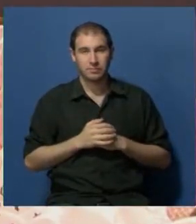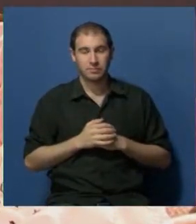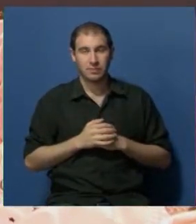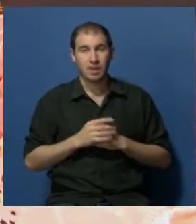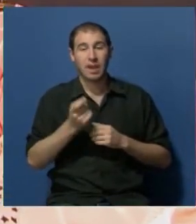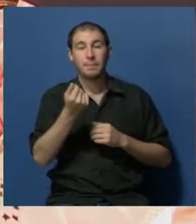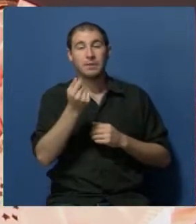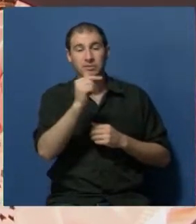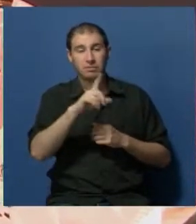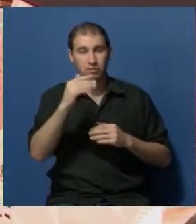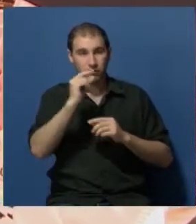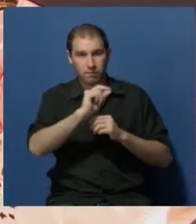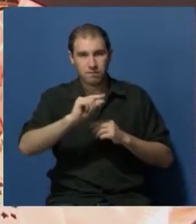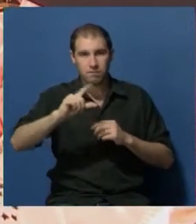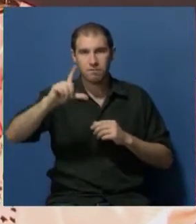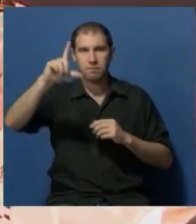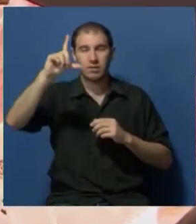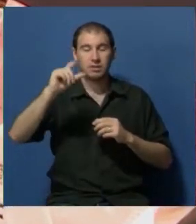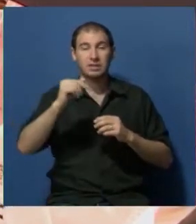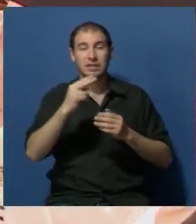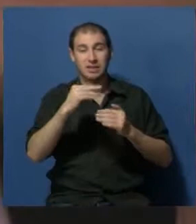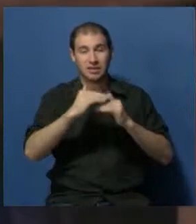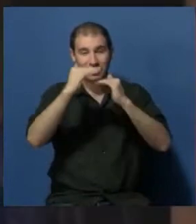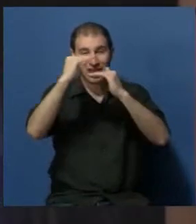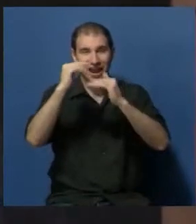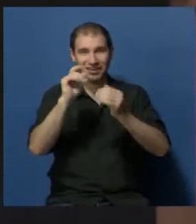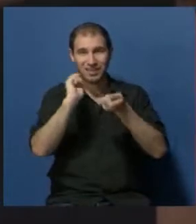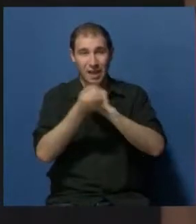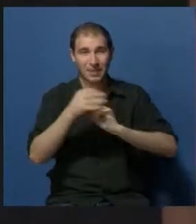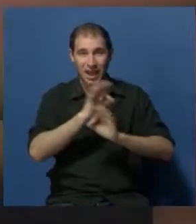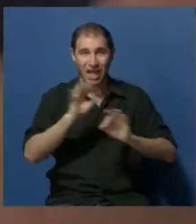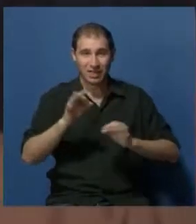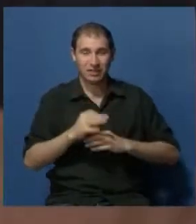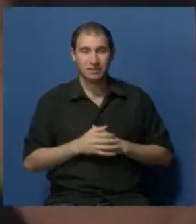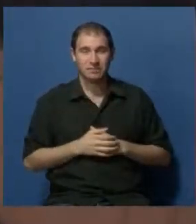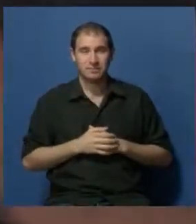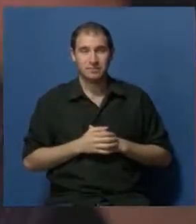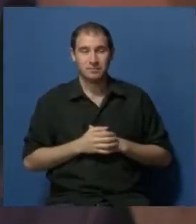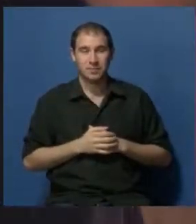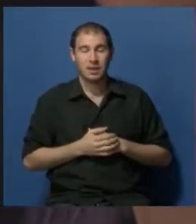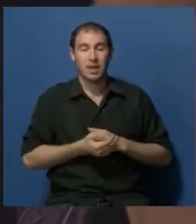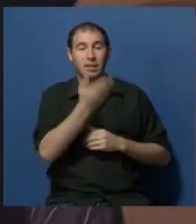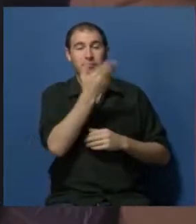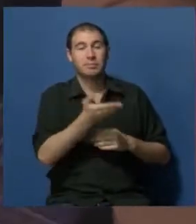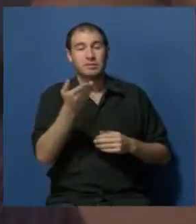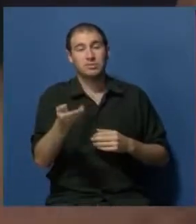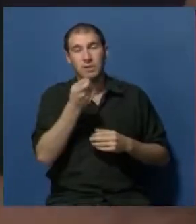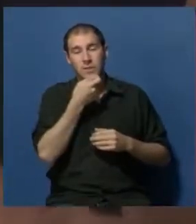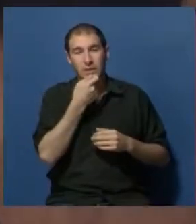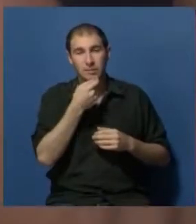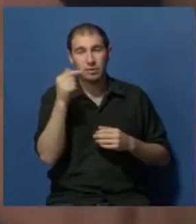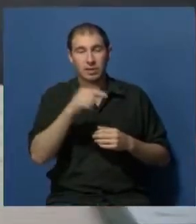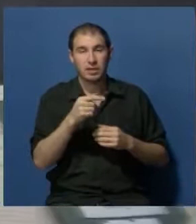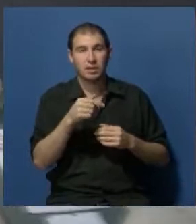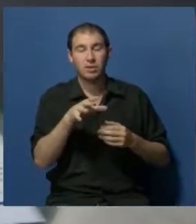Con una inflación que fue creciendo y las escalas no se fueron actualizando prudentemente, personas que realizaban